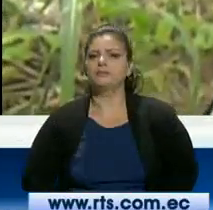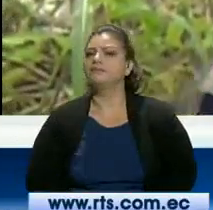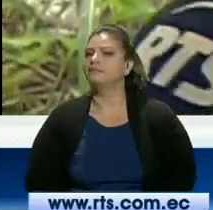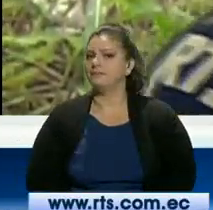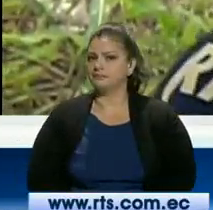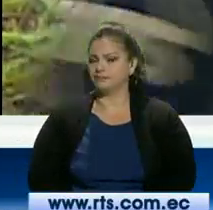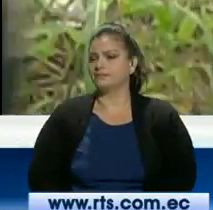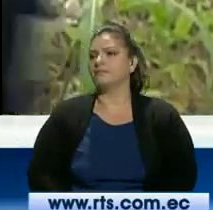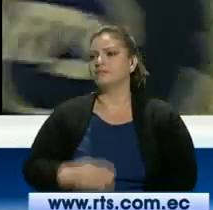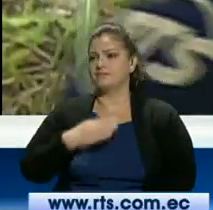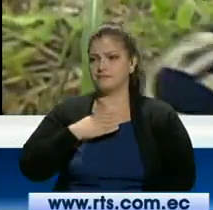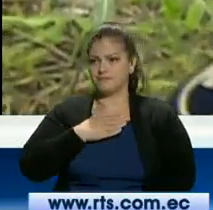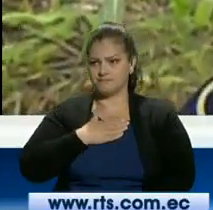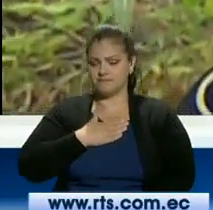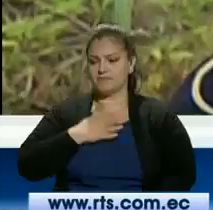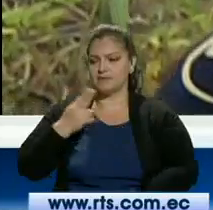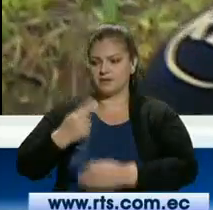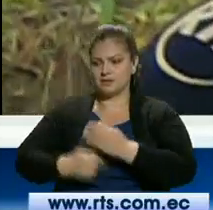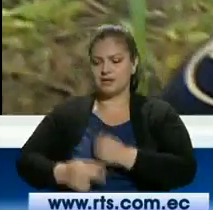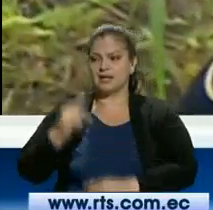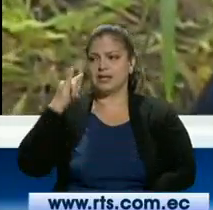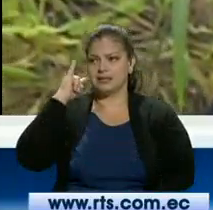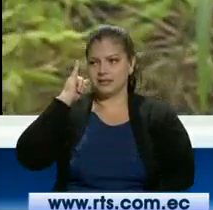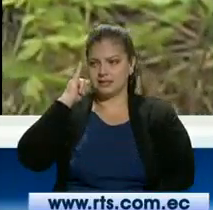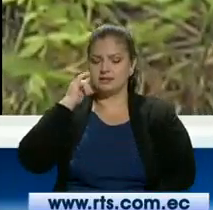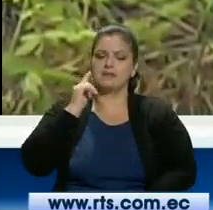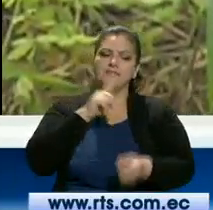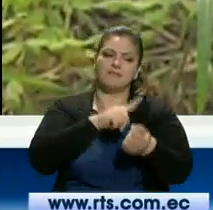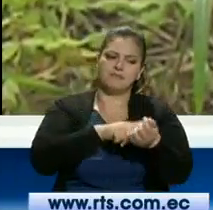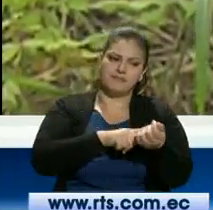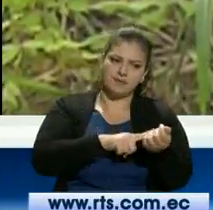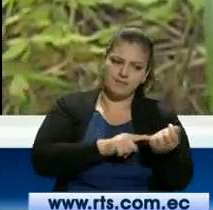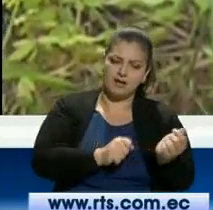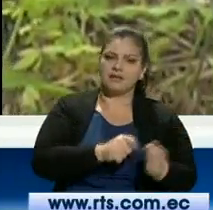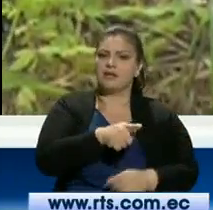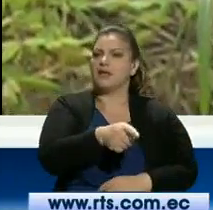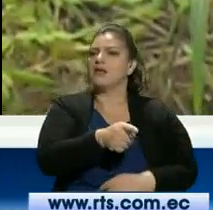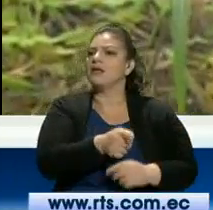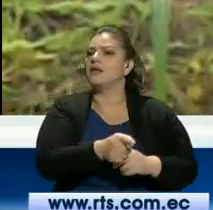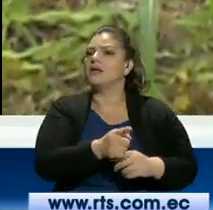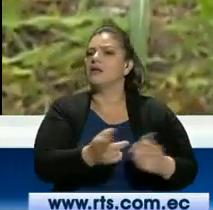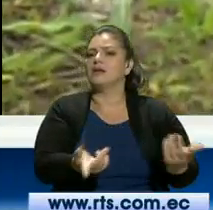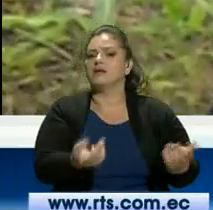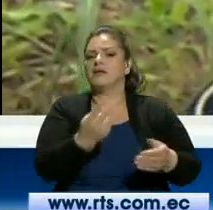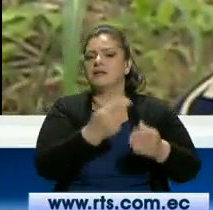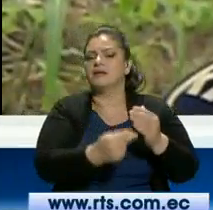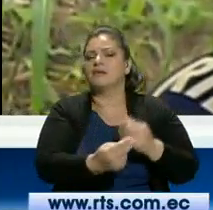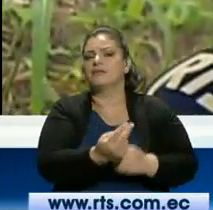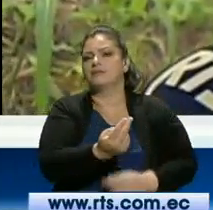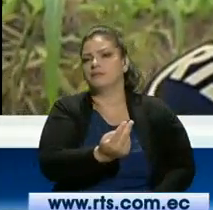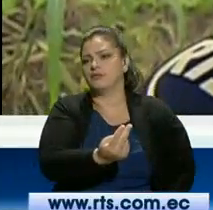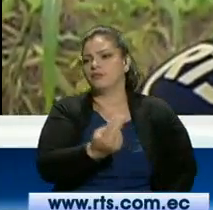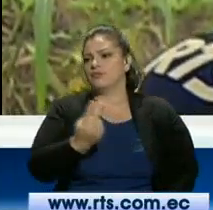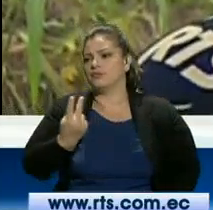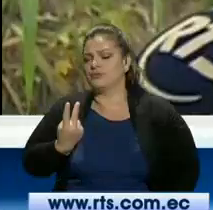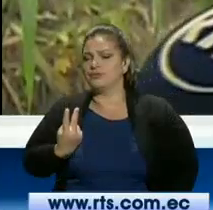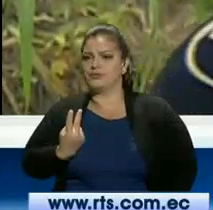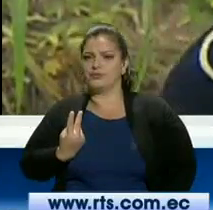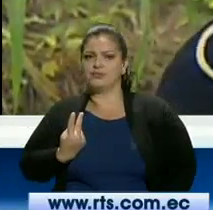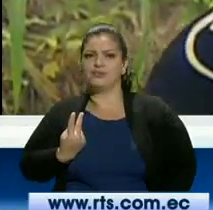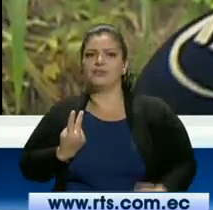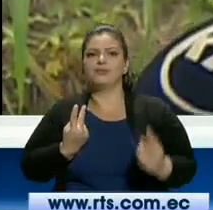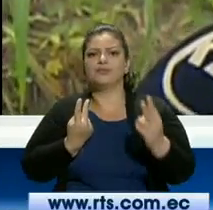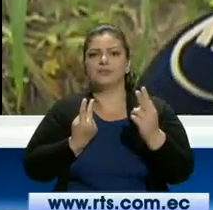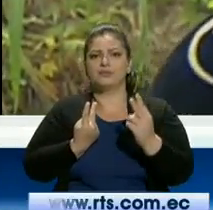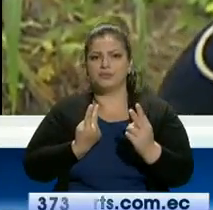ayudaron y unos víveres. Buena hora. Sí, pero le dije el motivo de la casa y no dijeron nada. Dijeron que tenía que yo acercarme al MIE, a una institución,